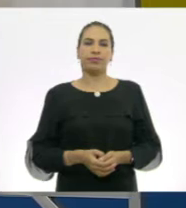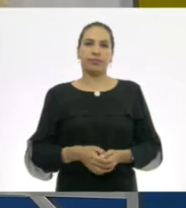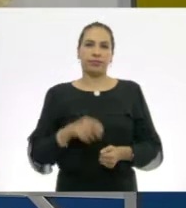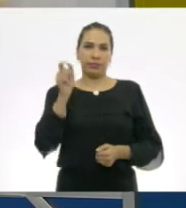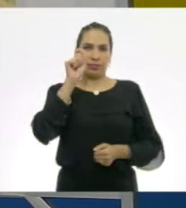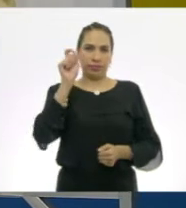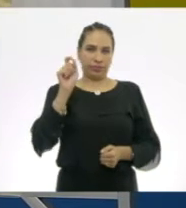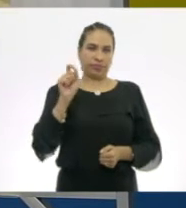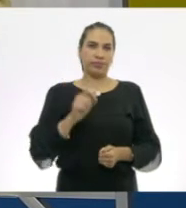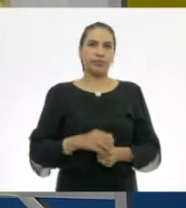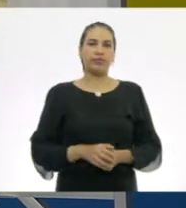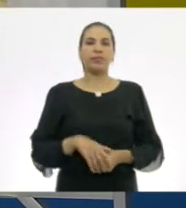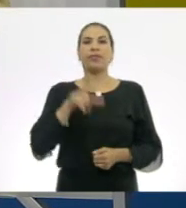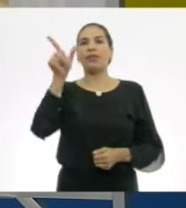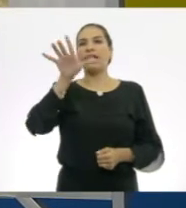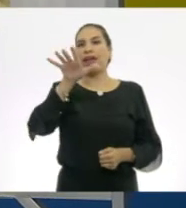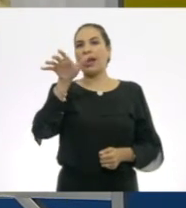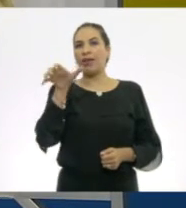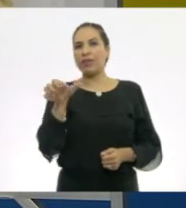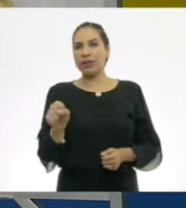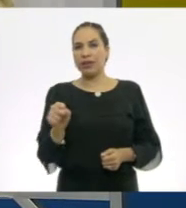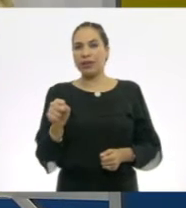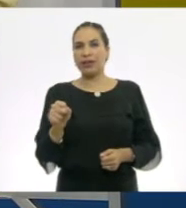Pondremos África